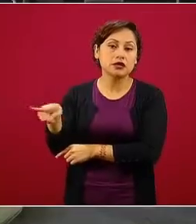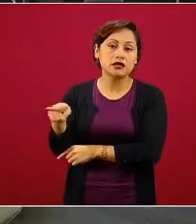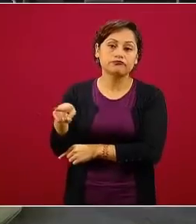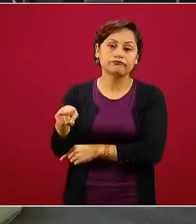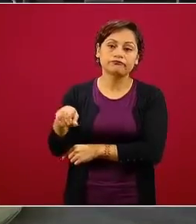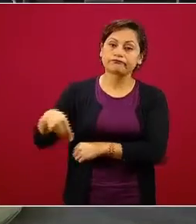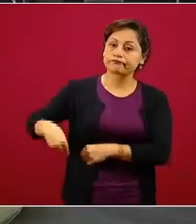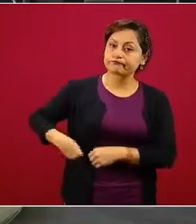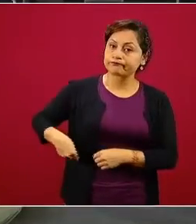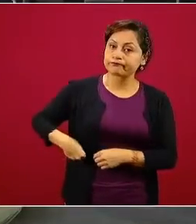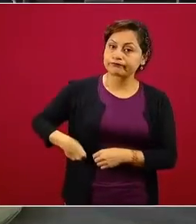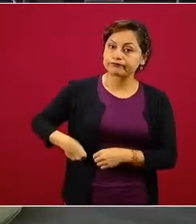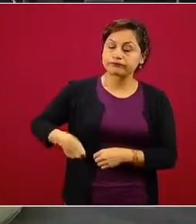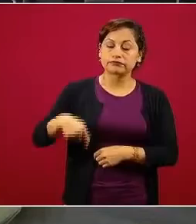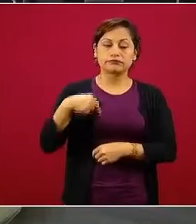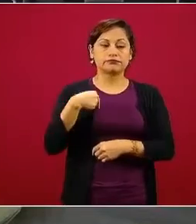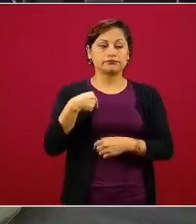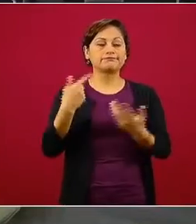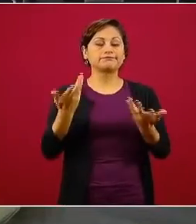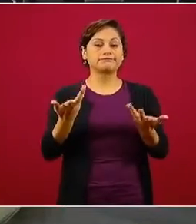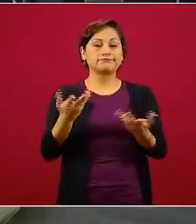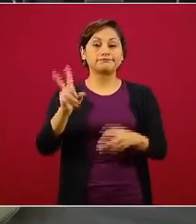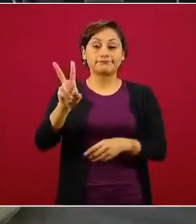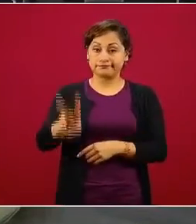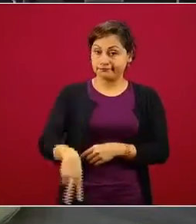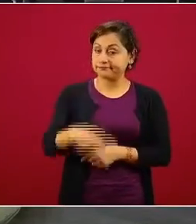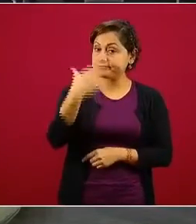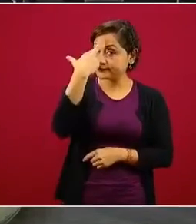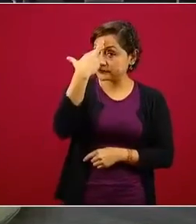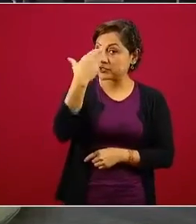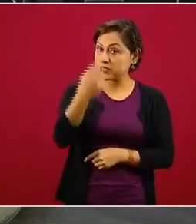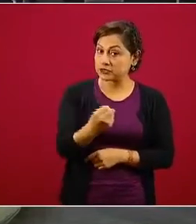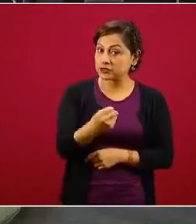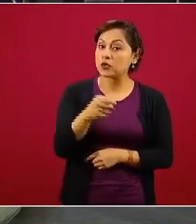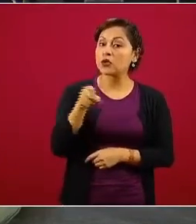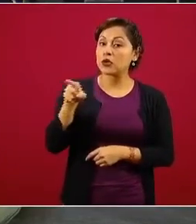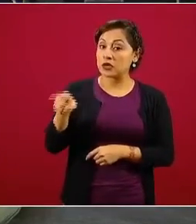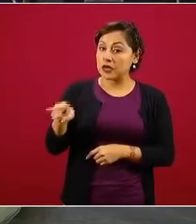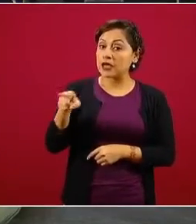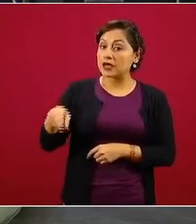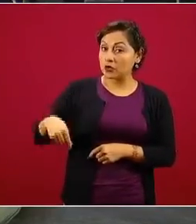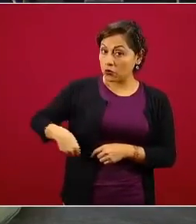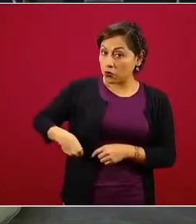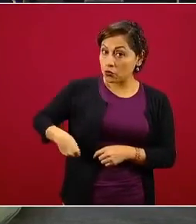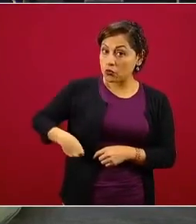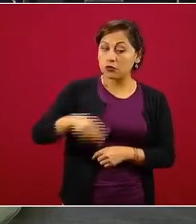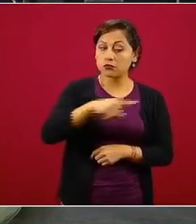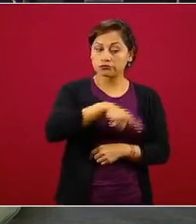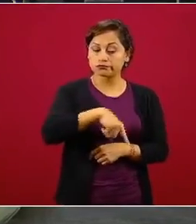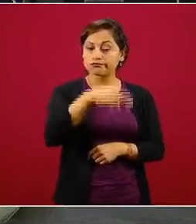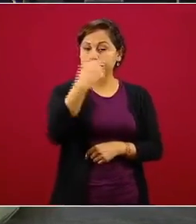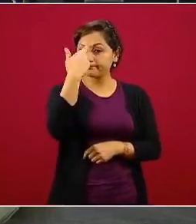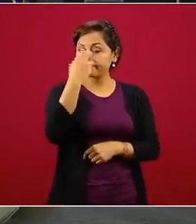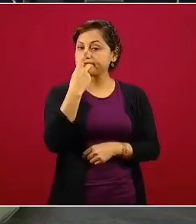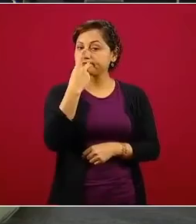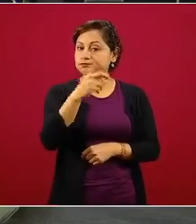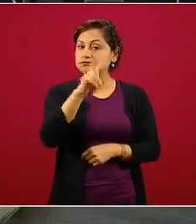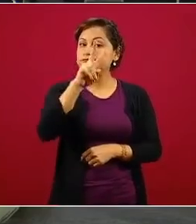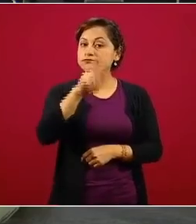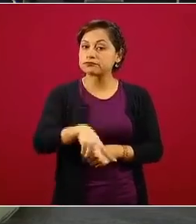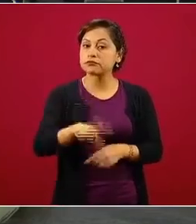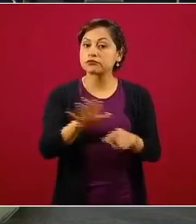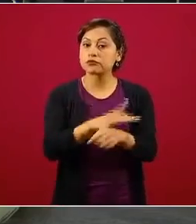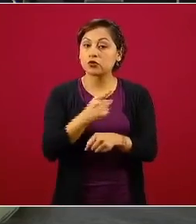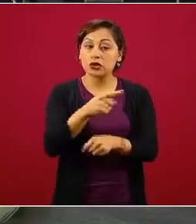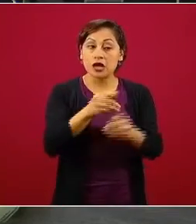sí tiene responsabilidad, porque los barcos no deberían zarpar si no están con ese cumplimiento